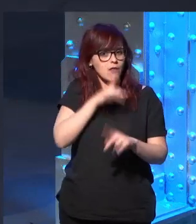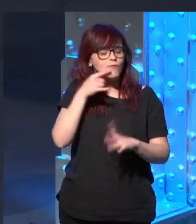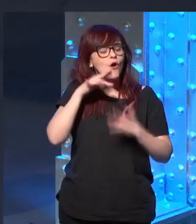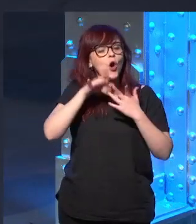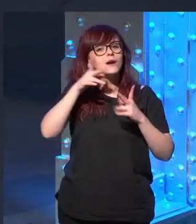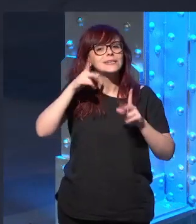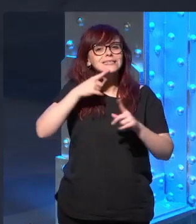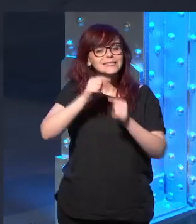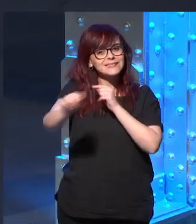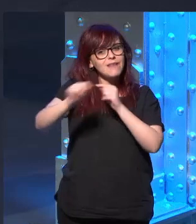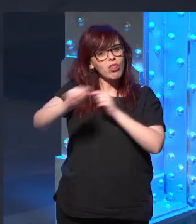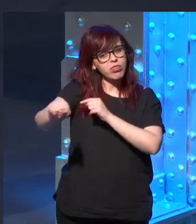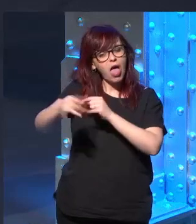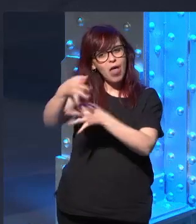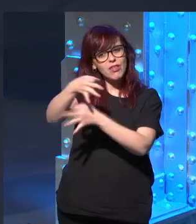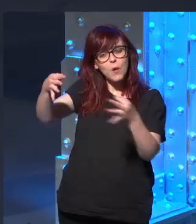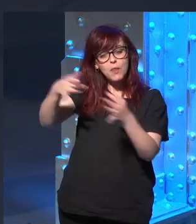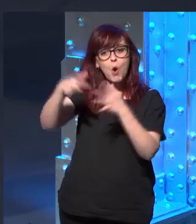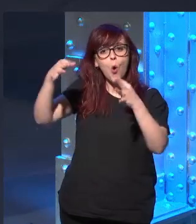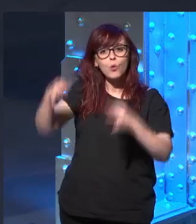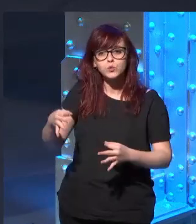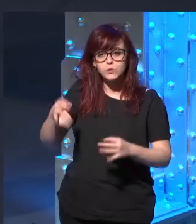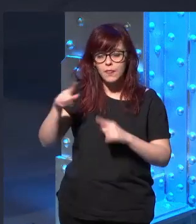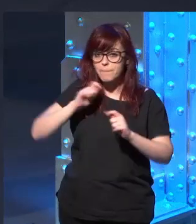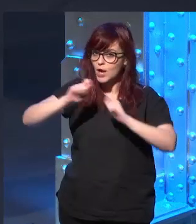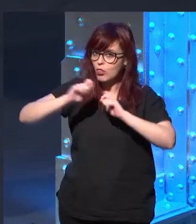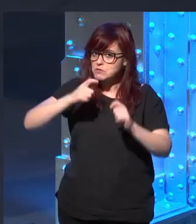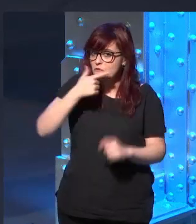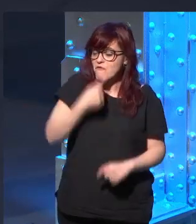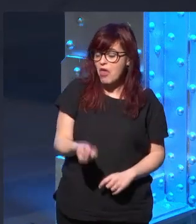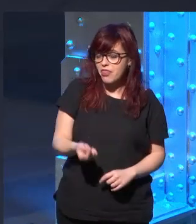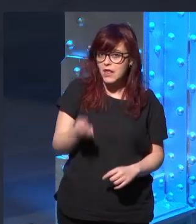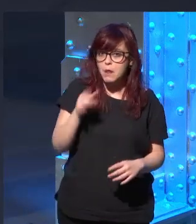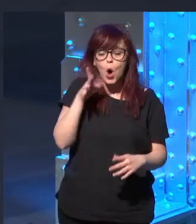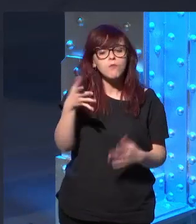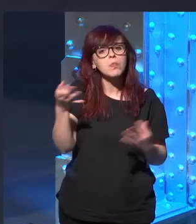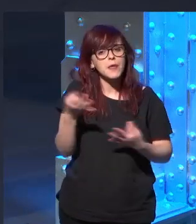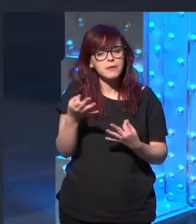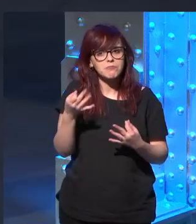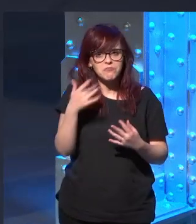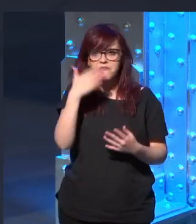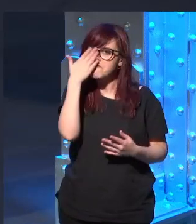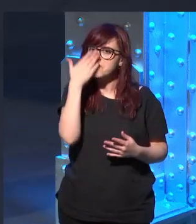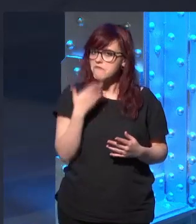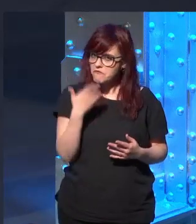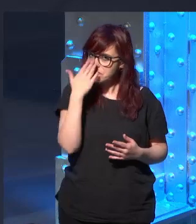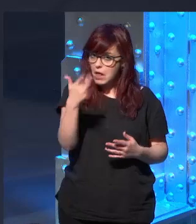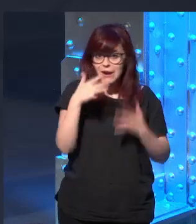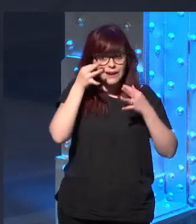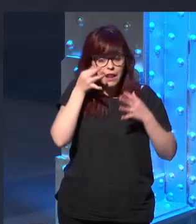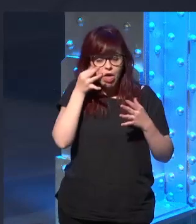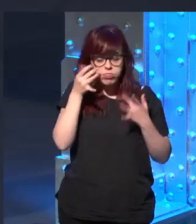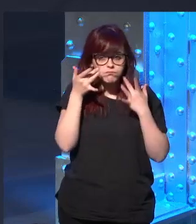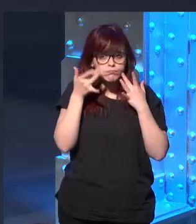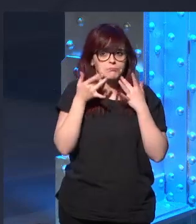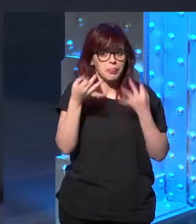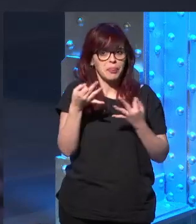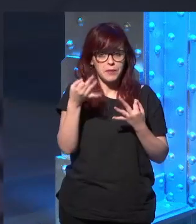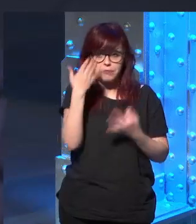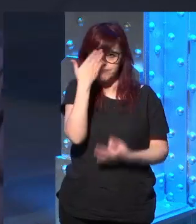adecuada. Que en el caso del periodismo es fácil, porque tienes que ser fiel a una realidad. En teoría.